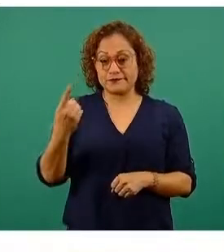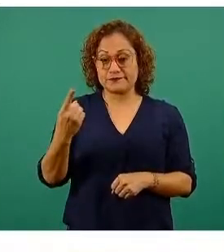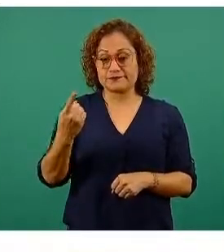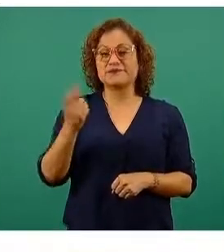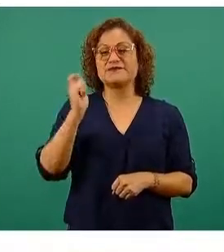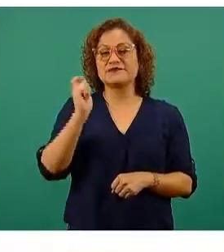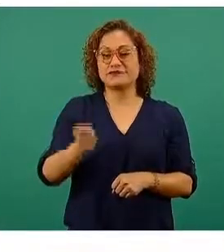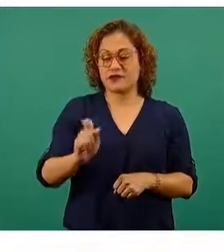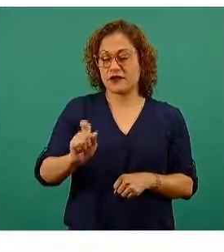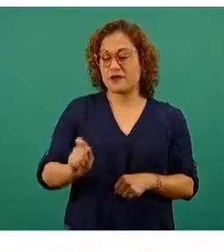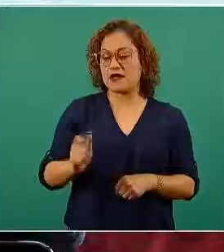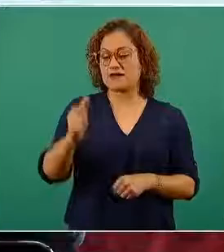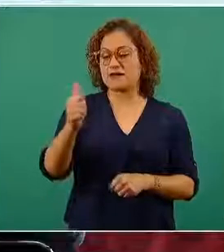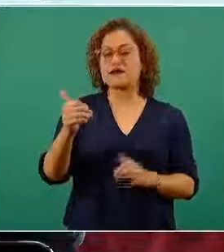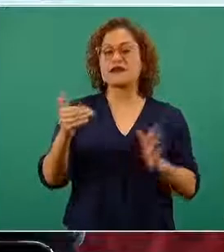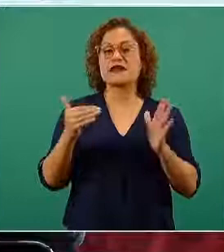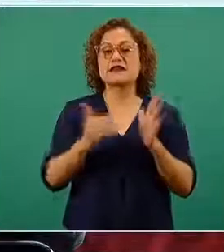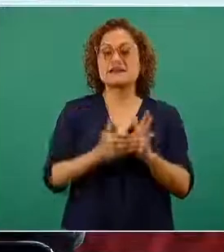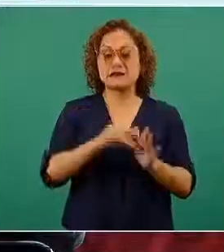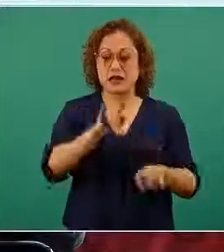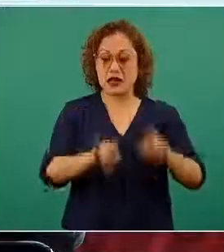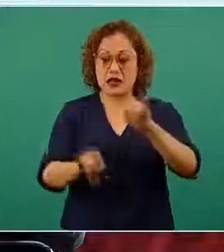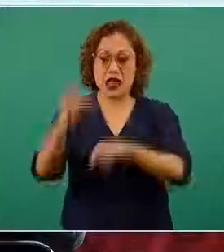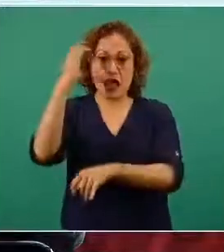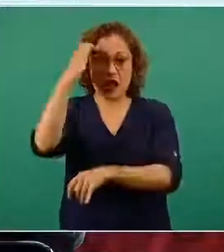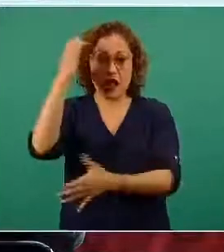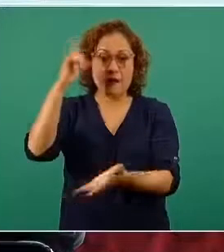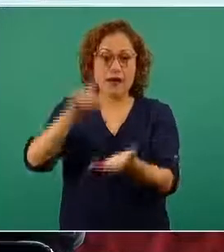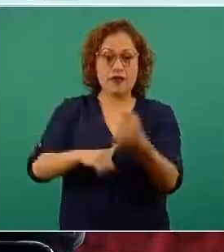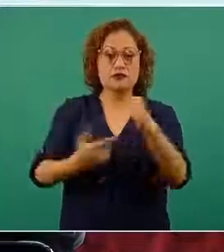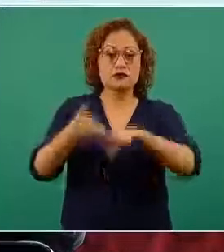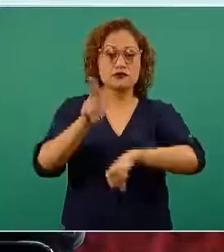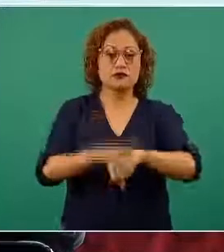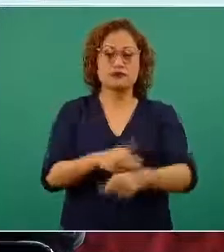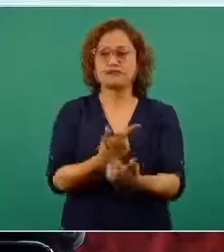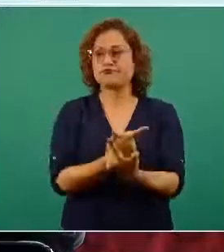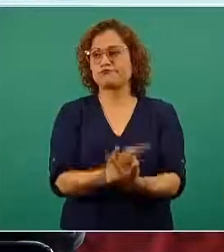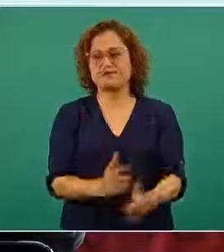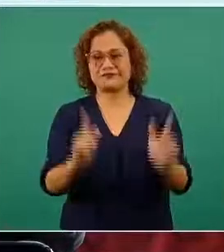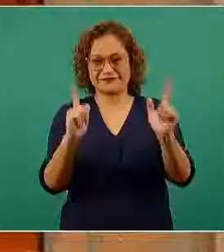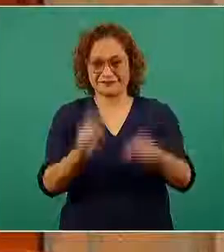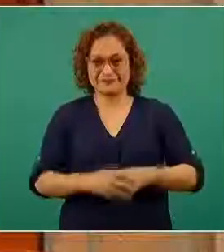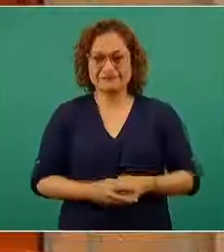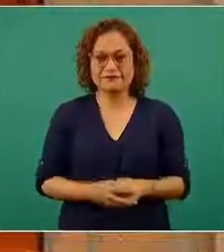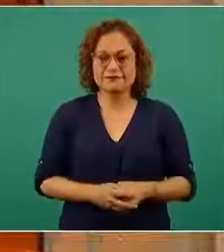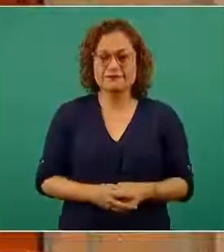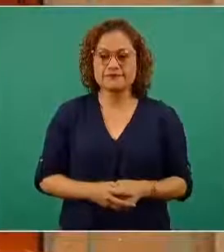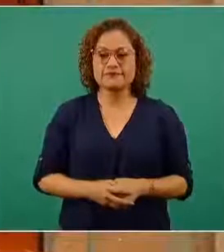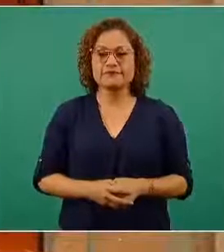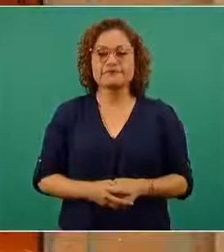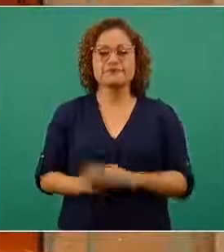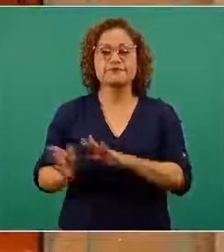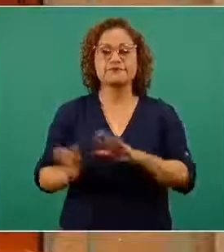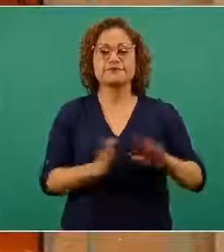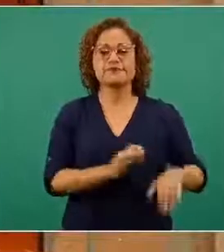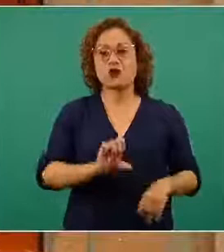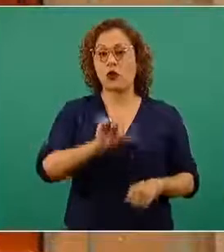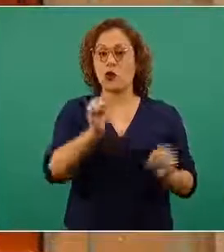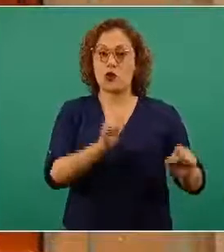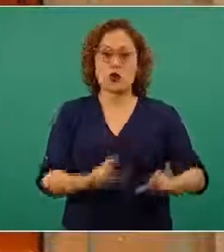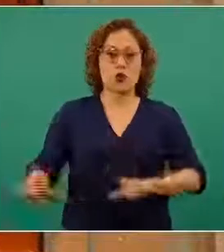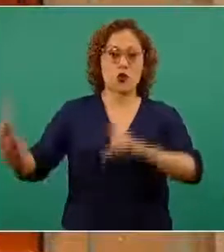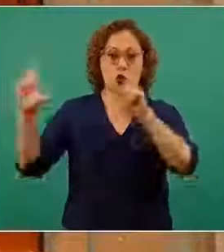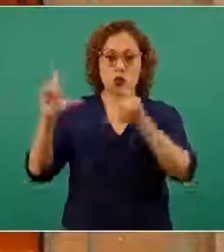26,000 camas disponibles en todo el territorio nacional. Si vemos la siguiente diapositiva, donde enfocamos